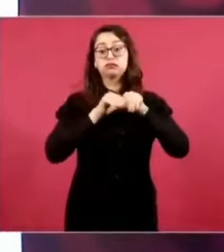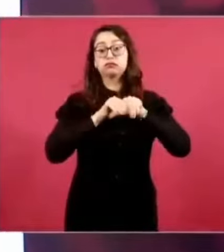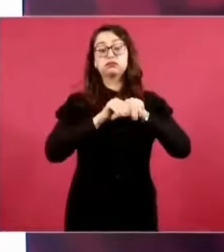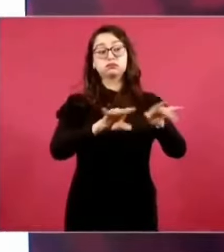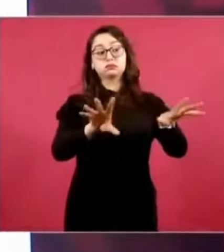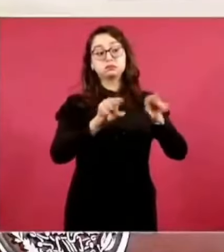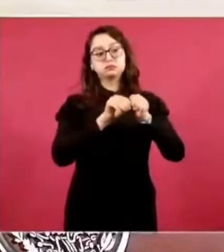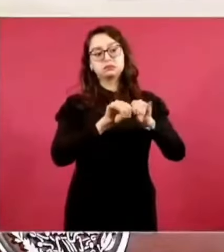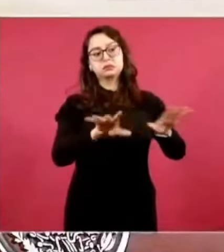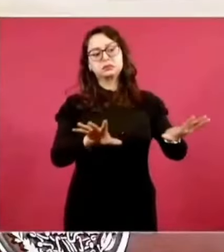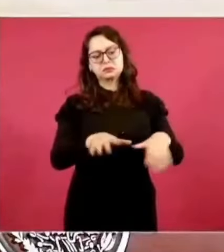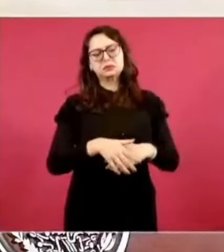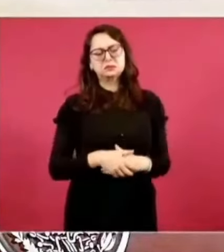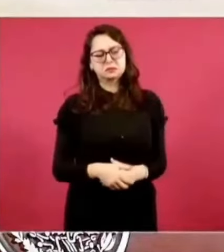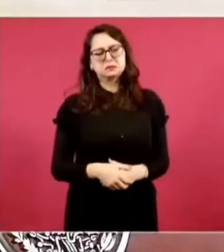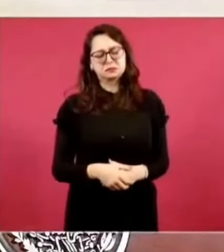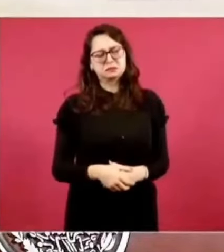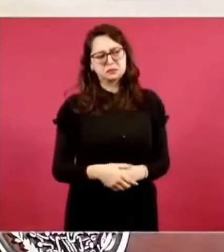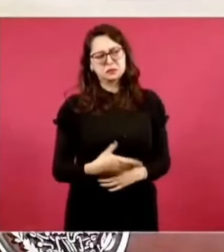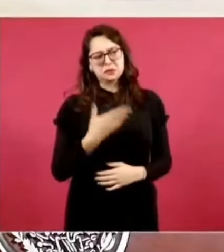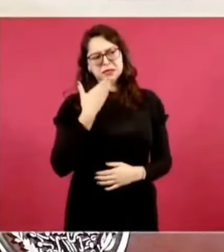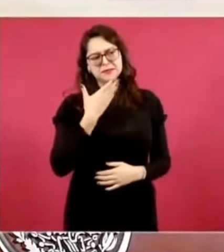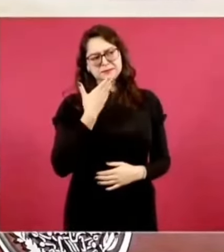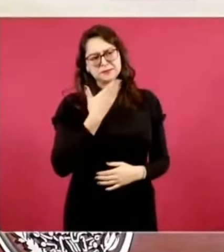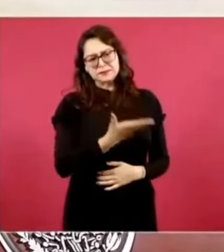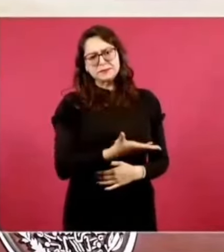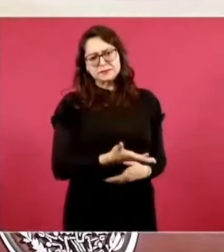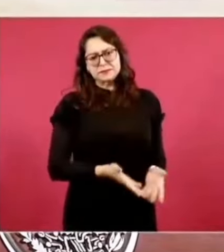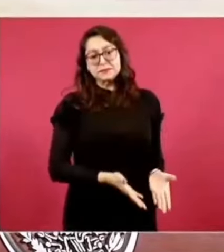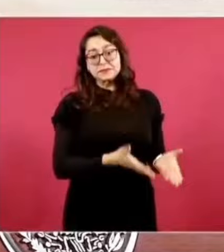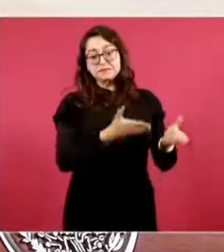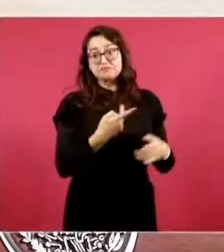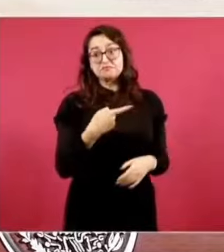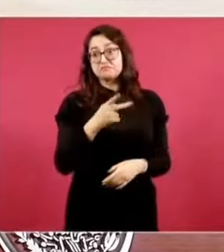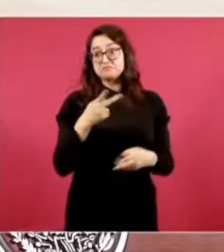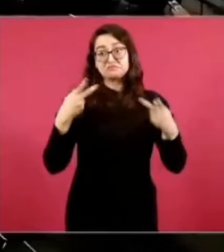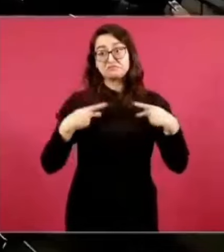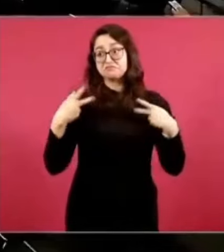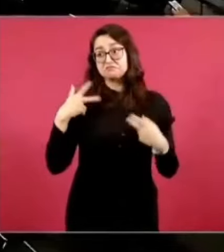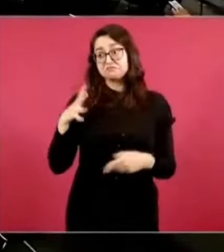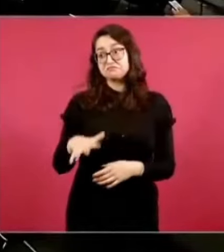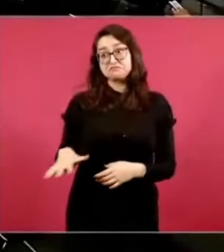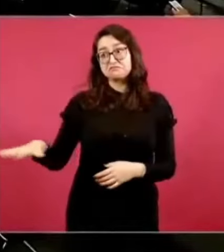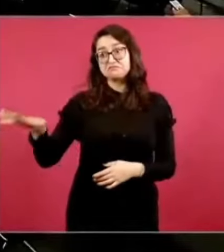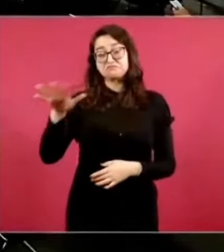Pero se puede debatir.